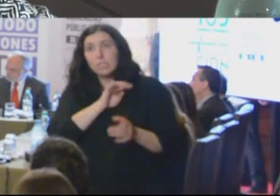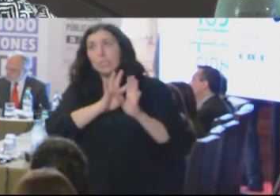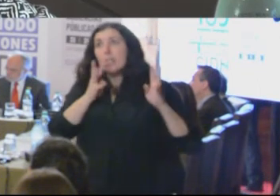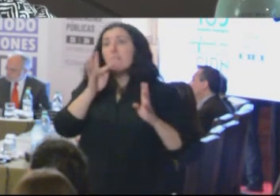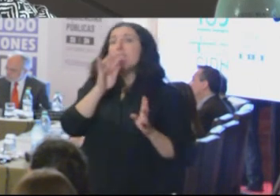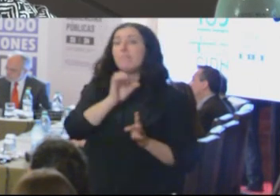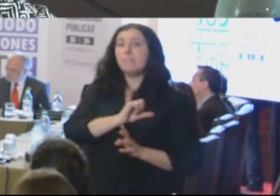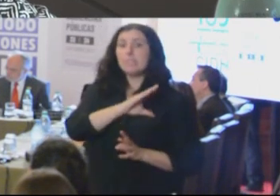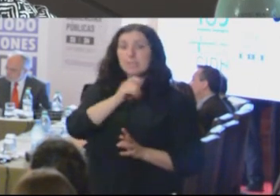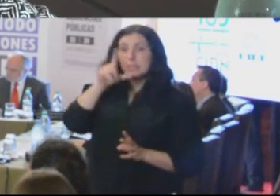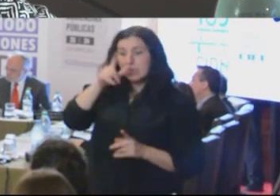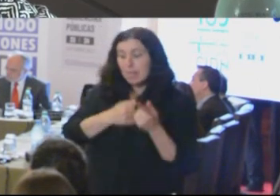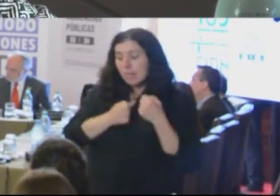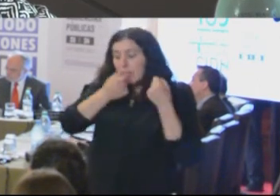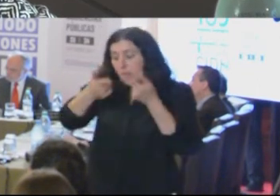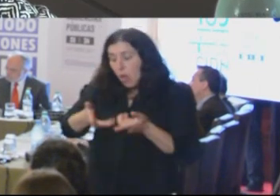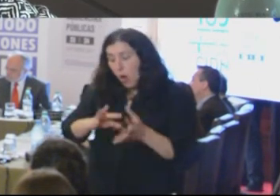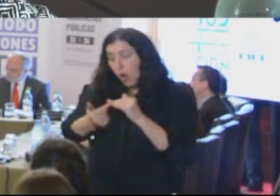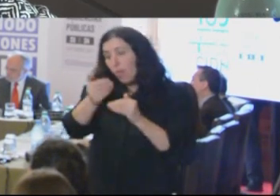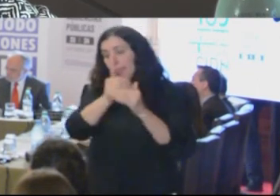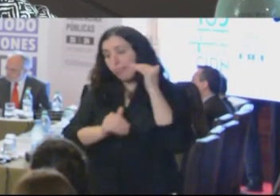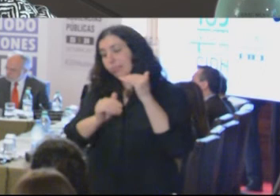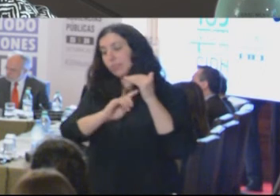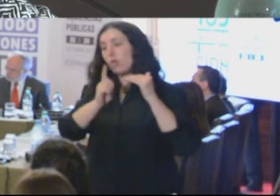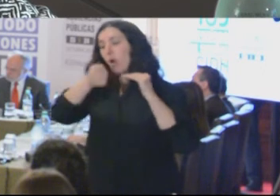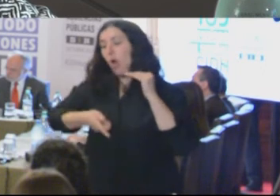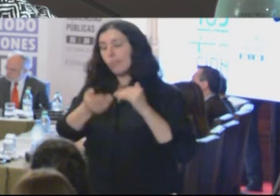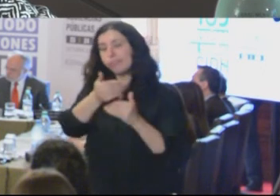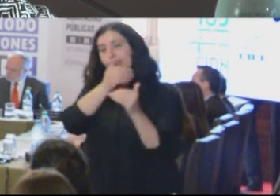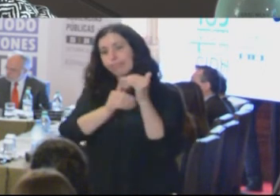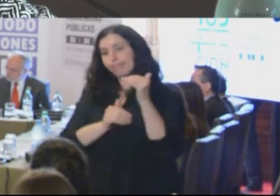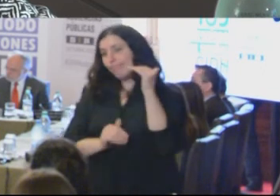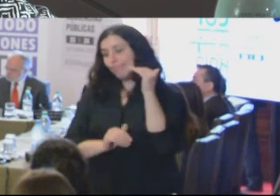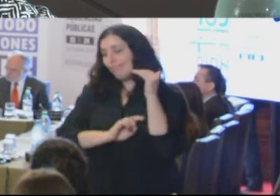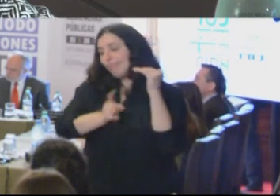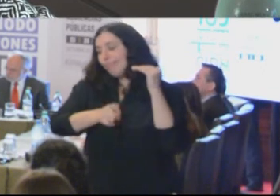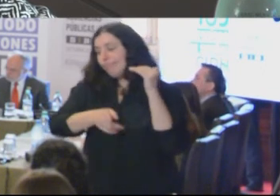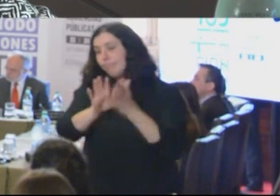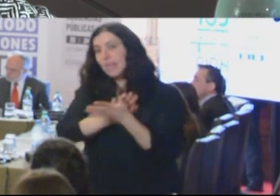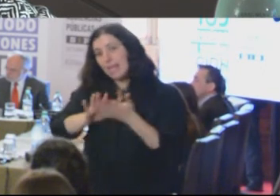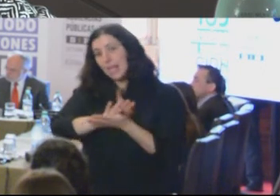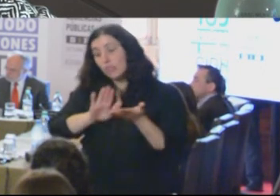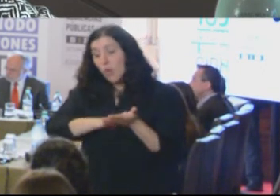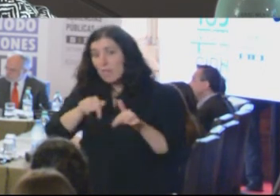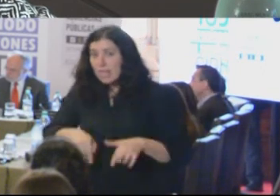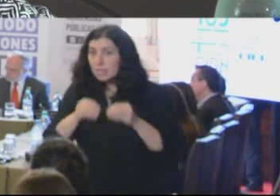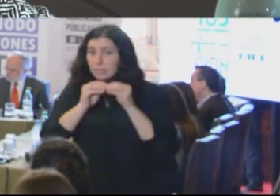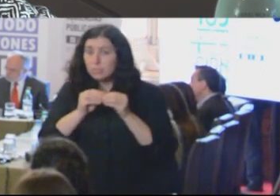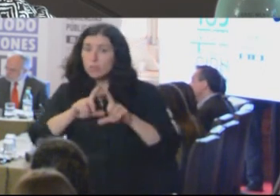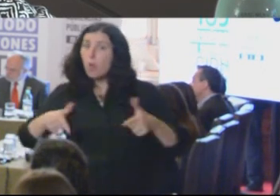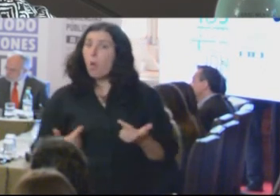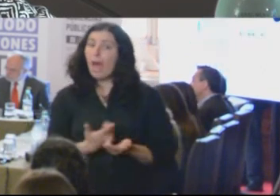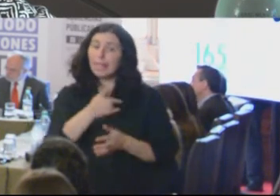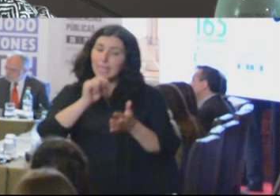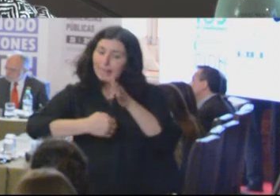y le otorgó un papel subordinado y de bajo rango sobre este particular si no se garantiza su autonomía